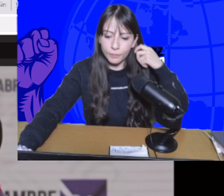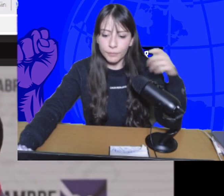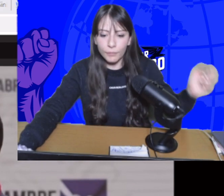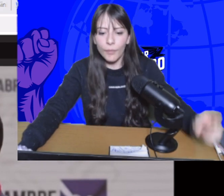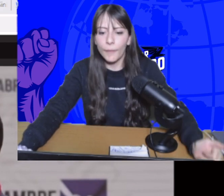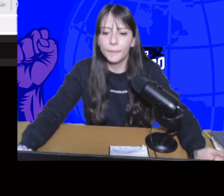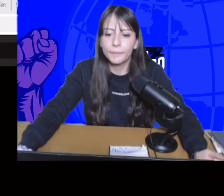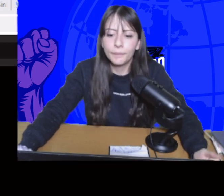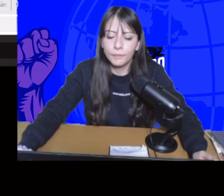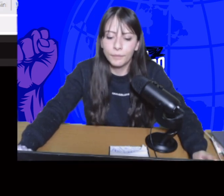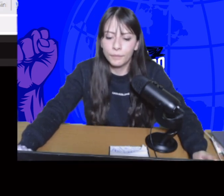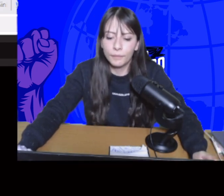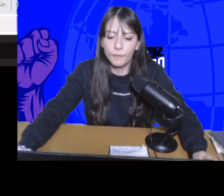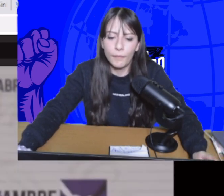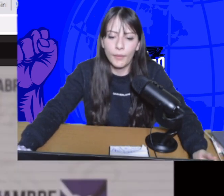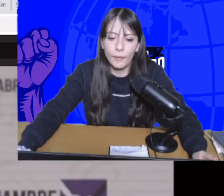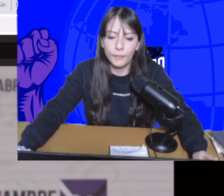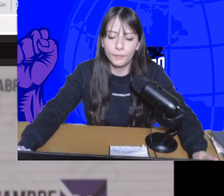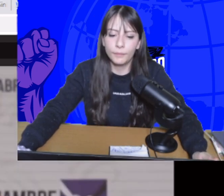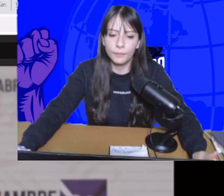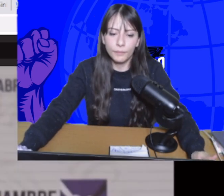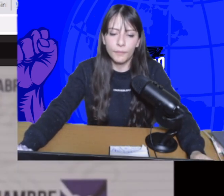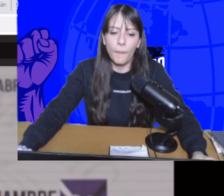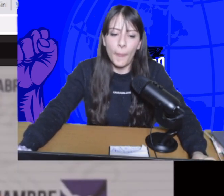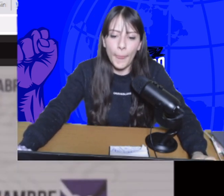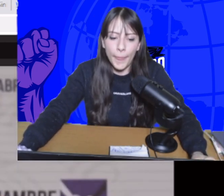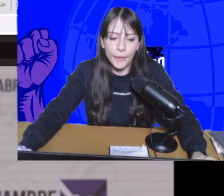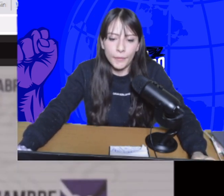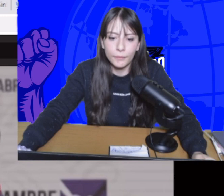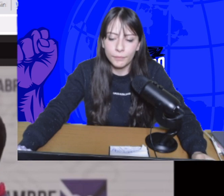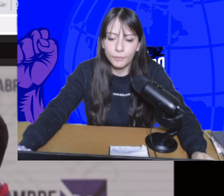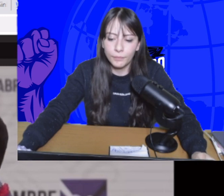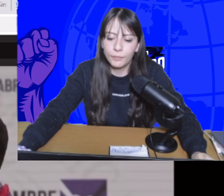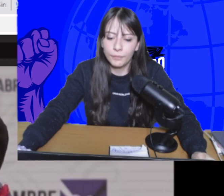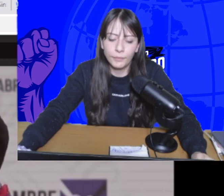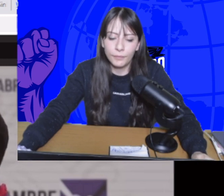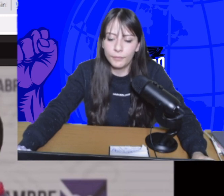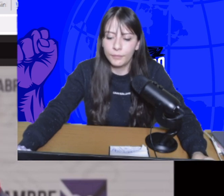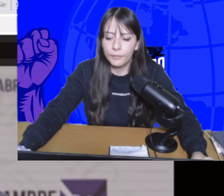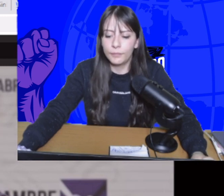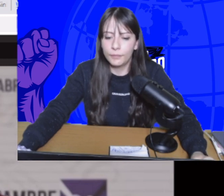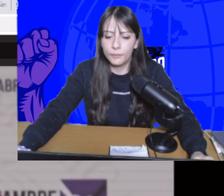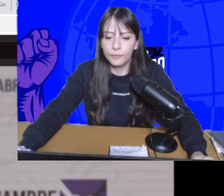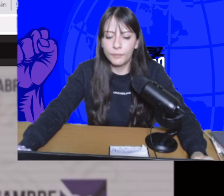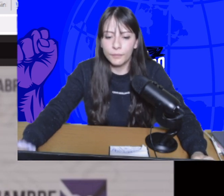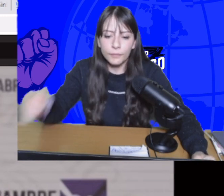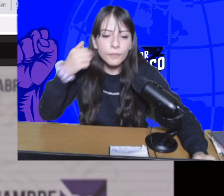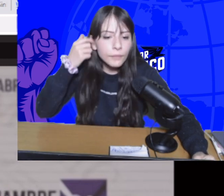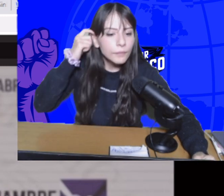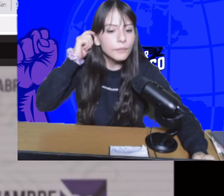amigos, déjenme compartirles que hace un momento platicaba con Rosario Robles, titular